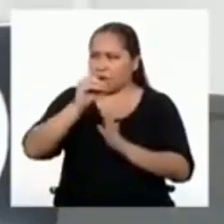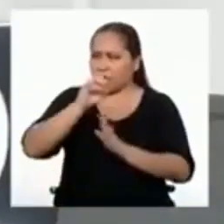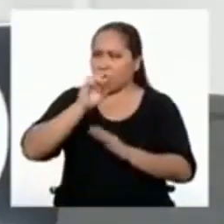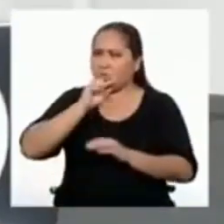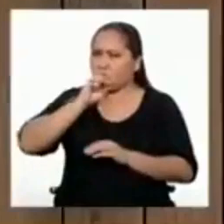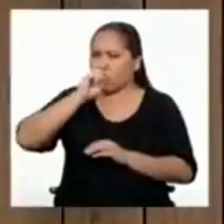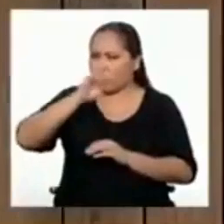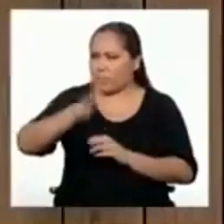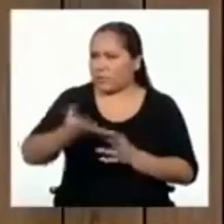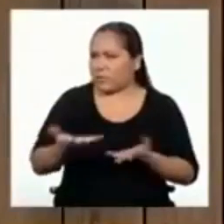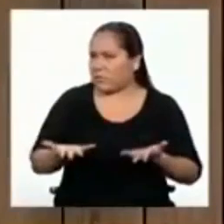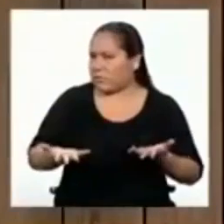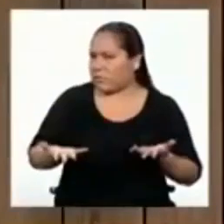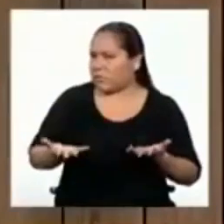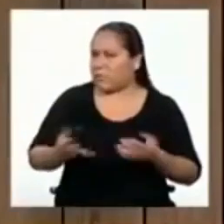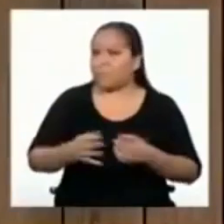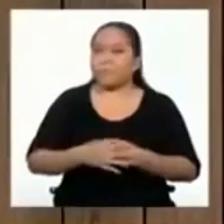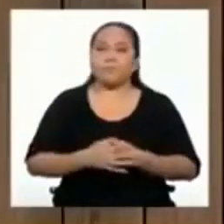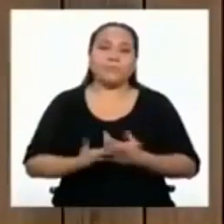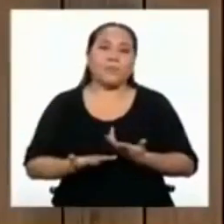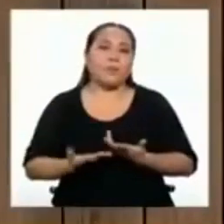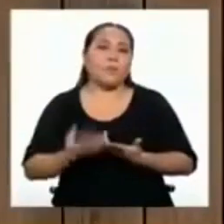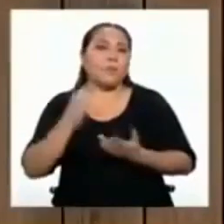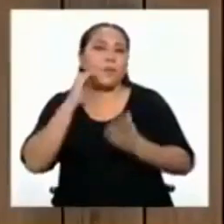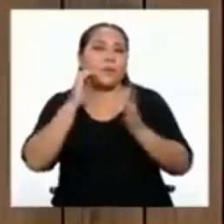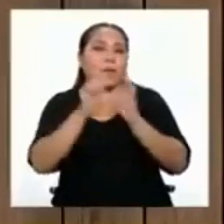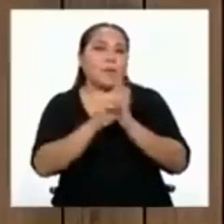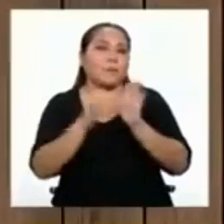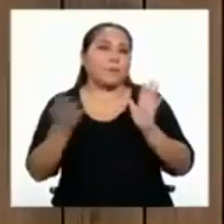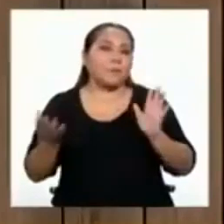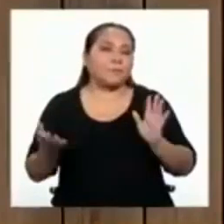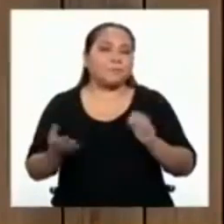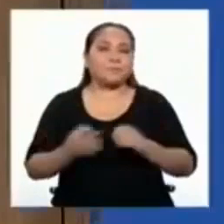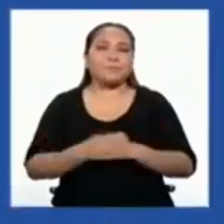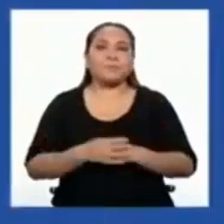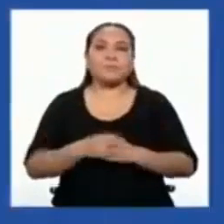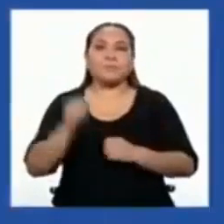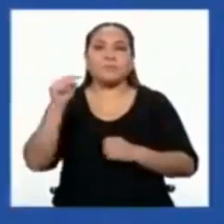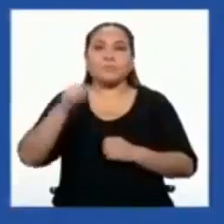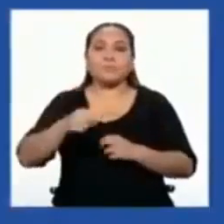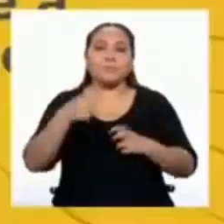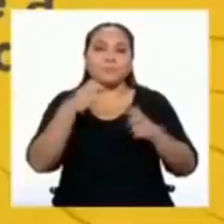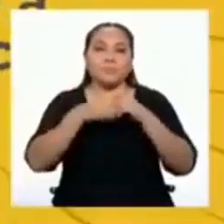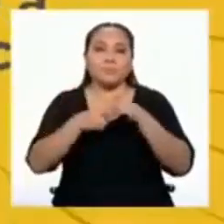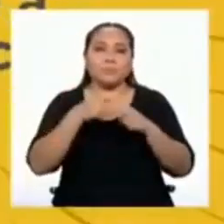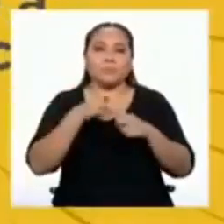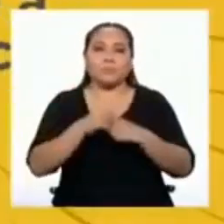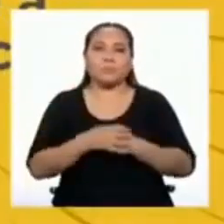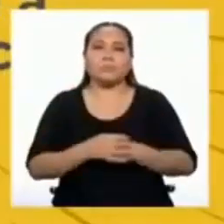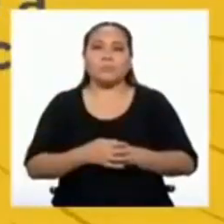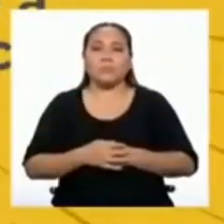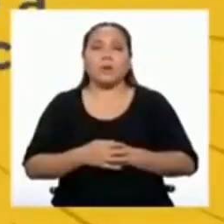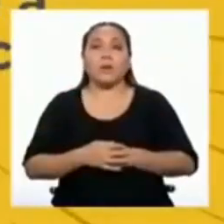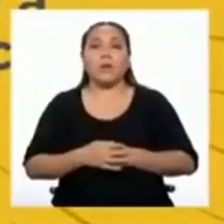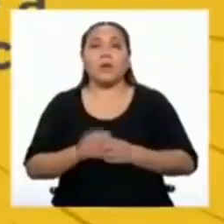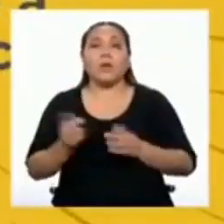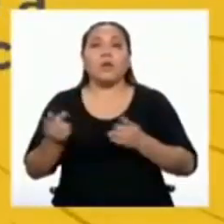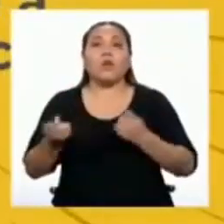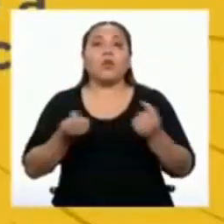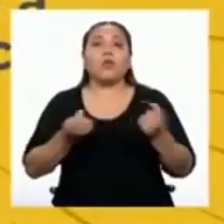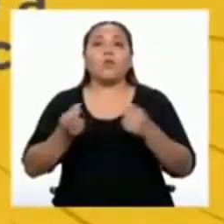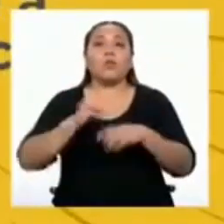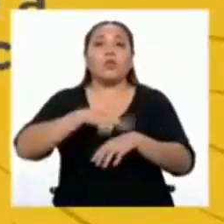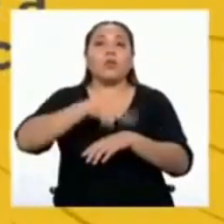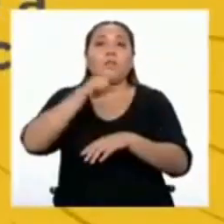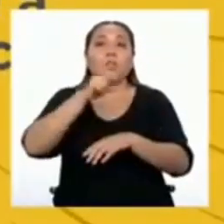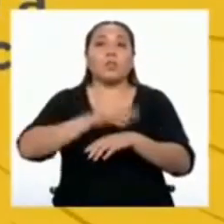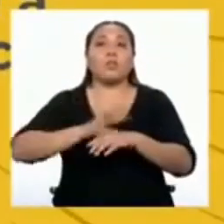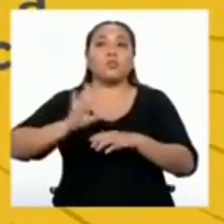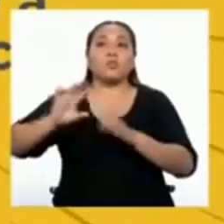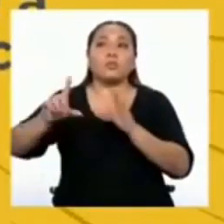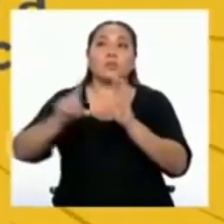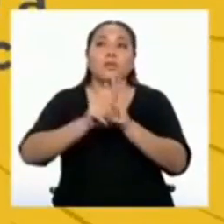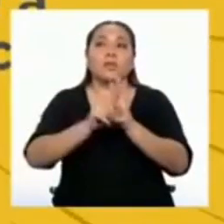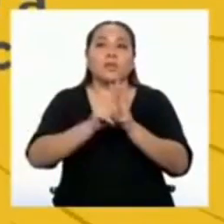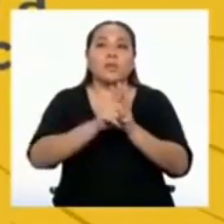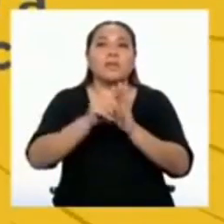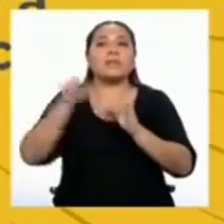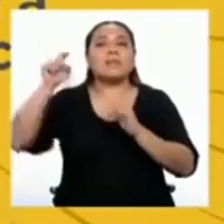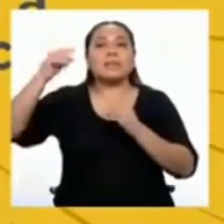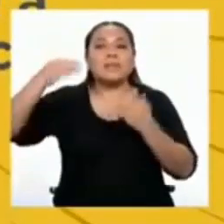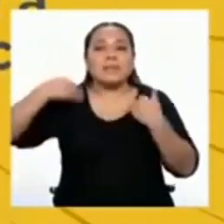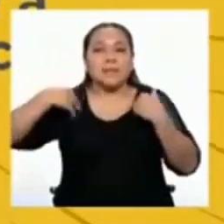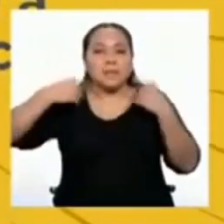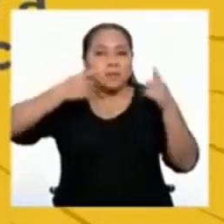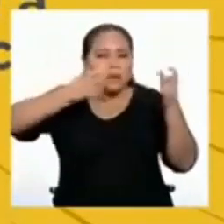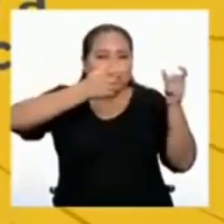refieres a...? A ver, sigamos con los ejemplos de nuestra coyuntura. Los gobiernos regionales, por ley, deben